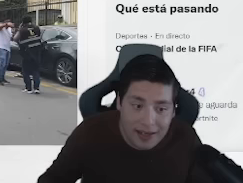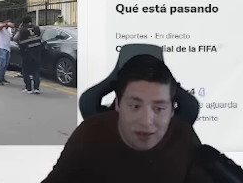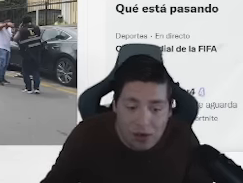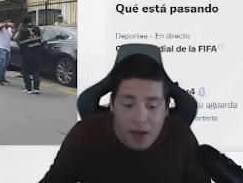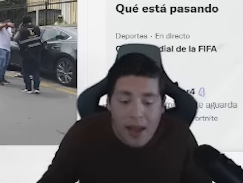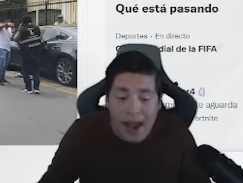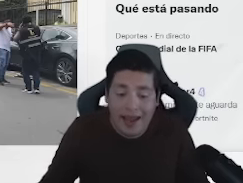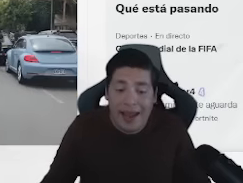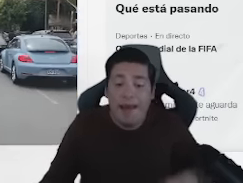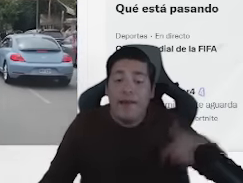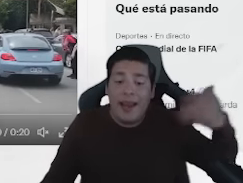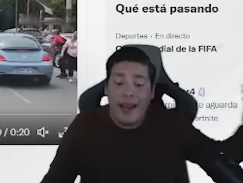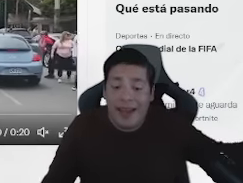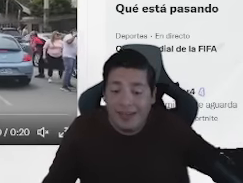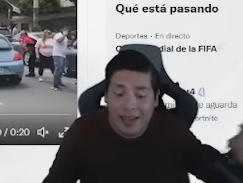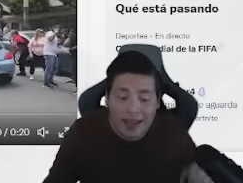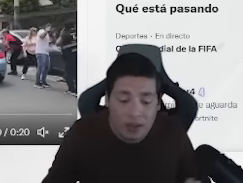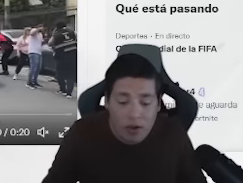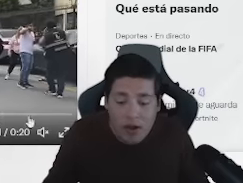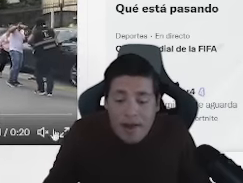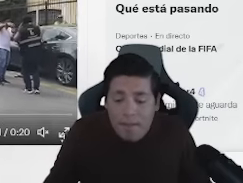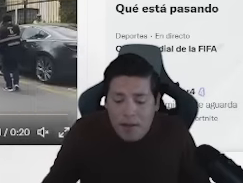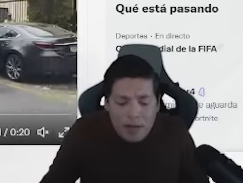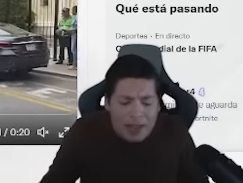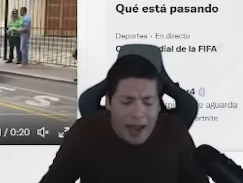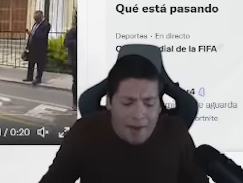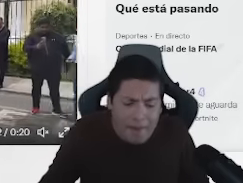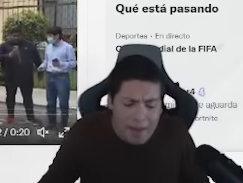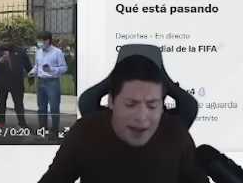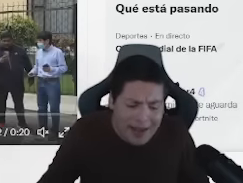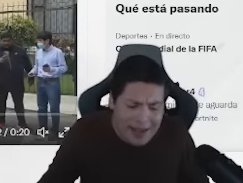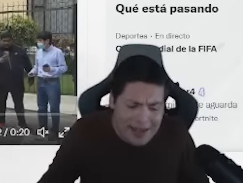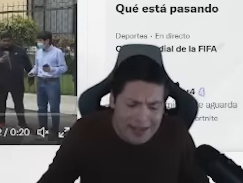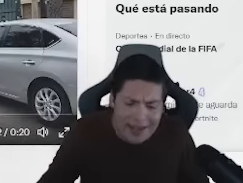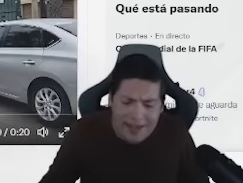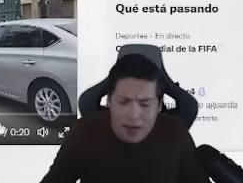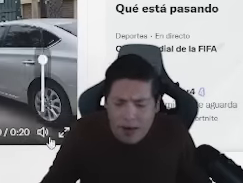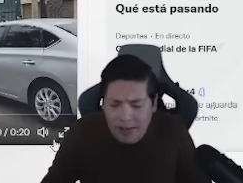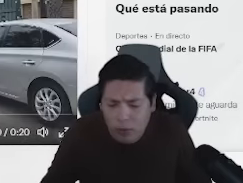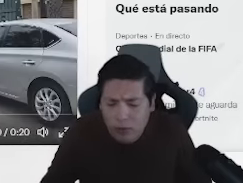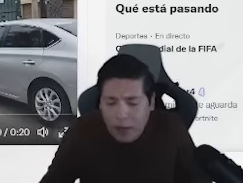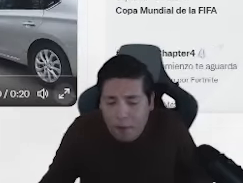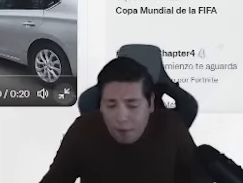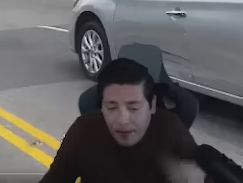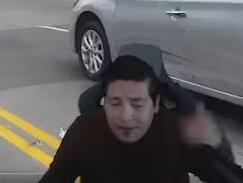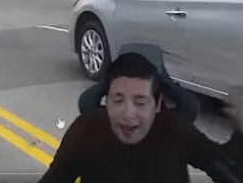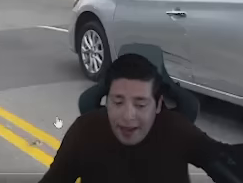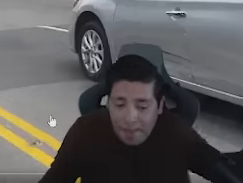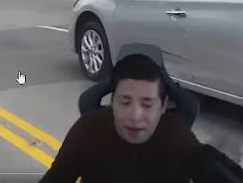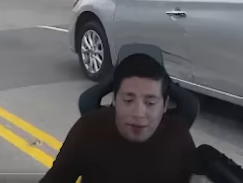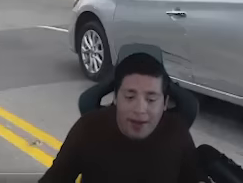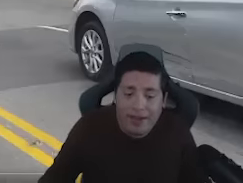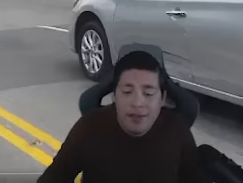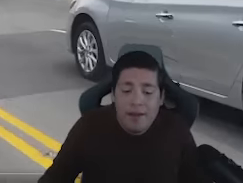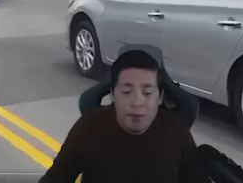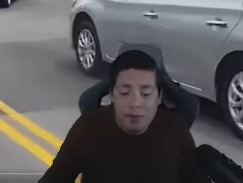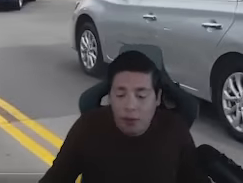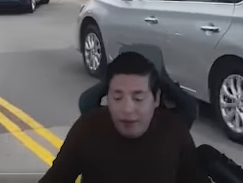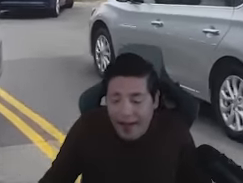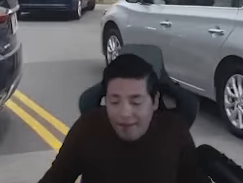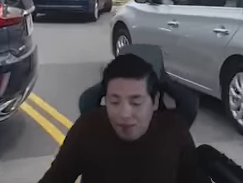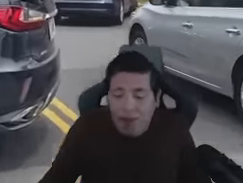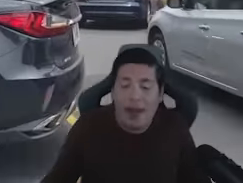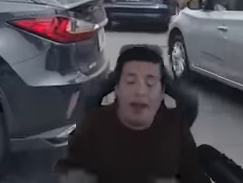de México allá en esta nación. Vimos imágenes de señoras ultrafifís allá peruanas,